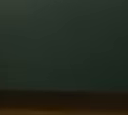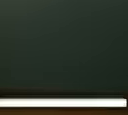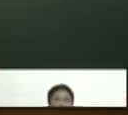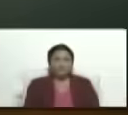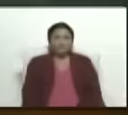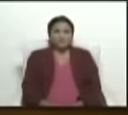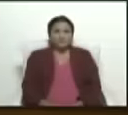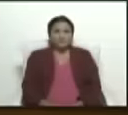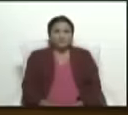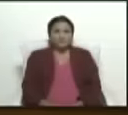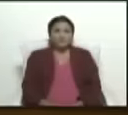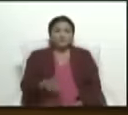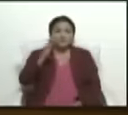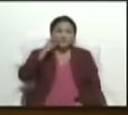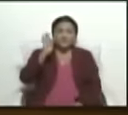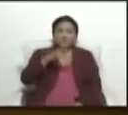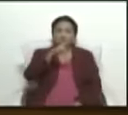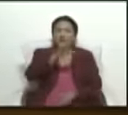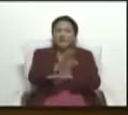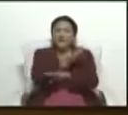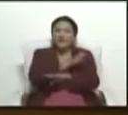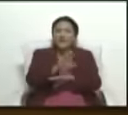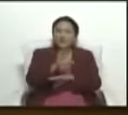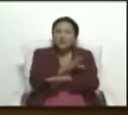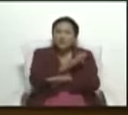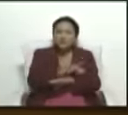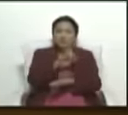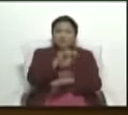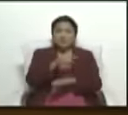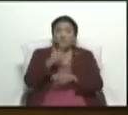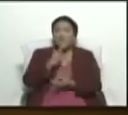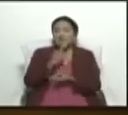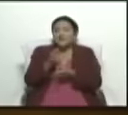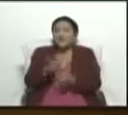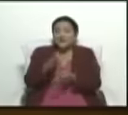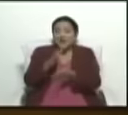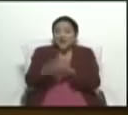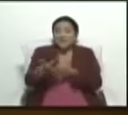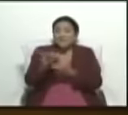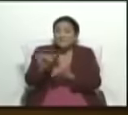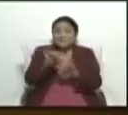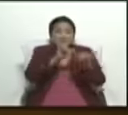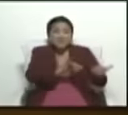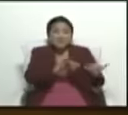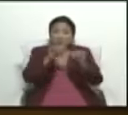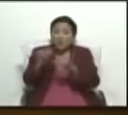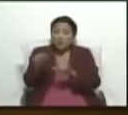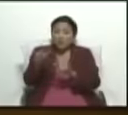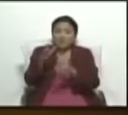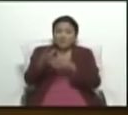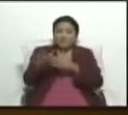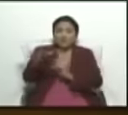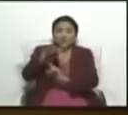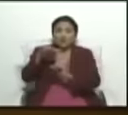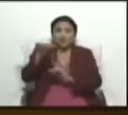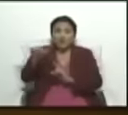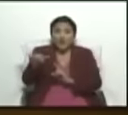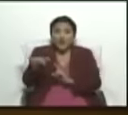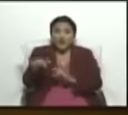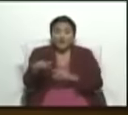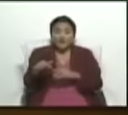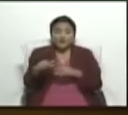esta canción de alguna manera reveló de manera profética,